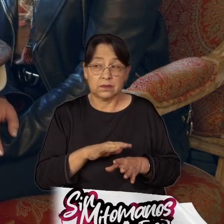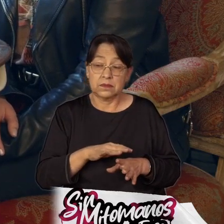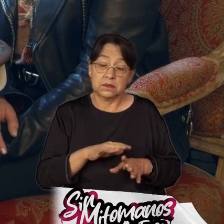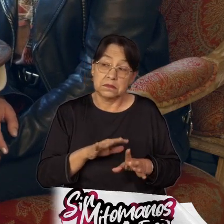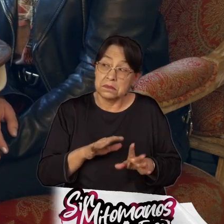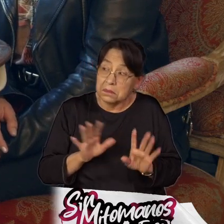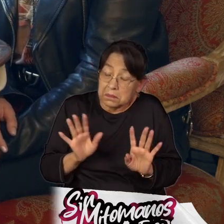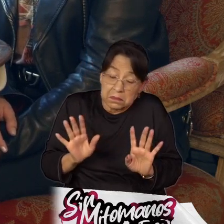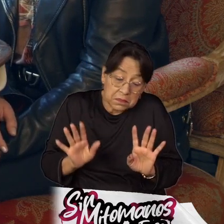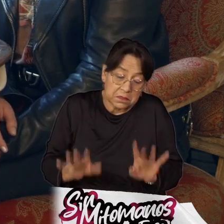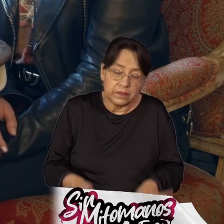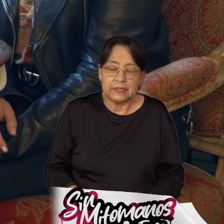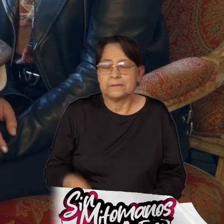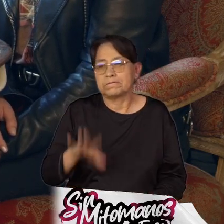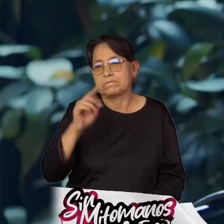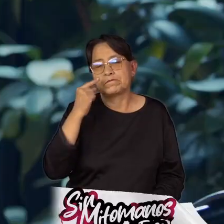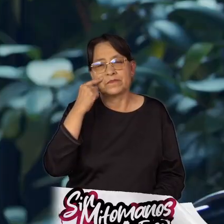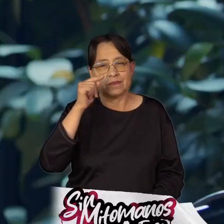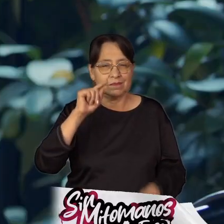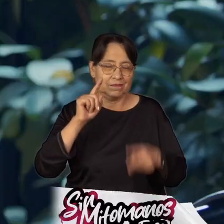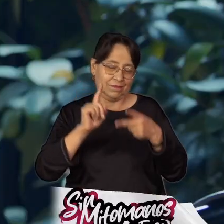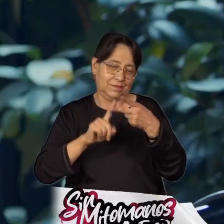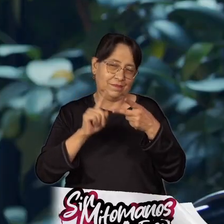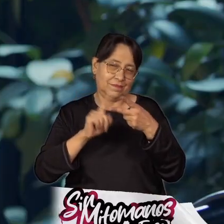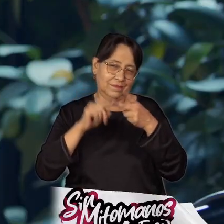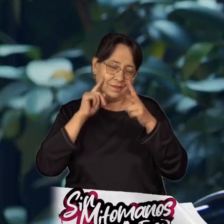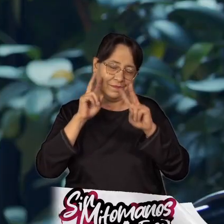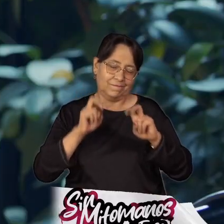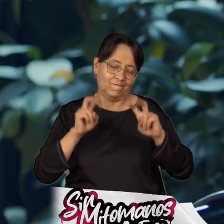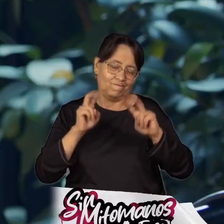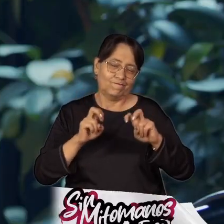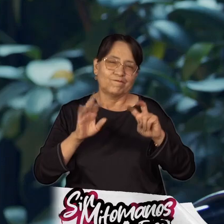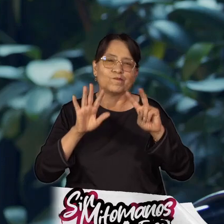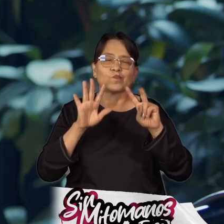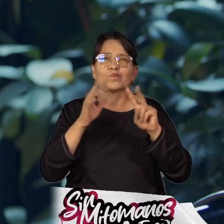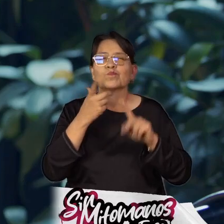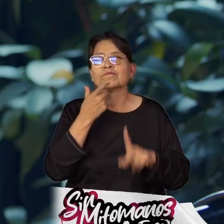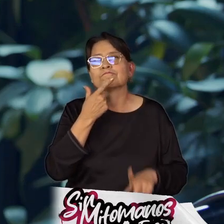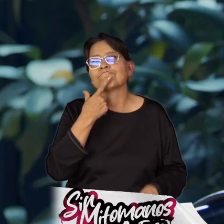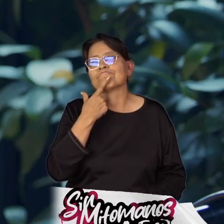Bueno. Segunda investigación al respecto de